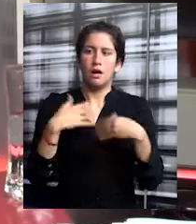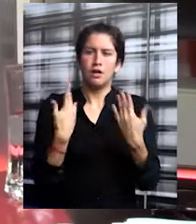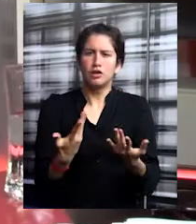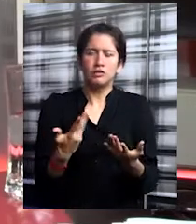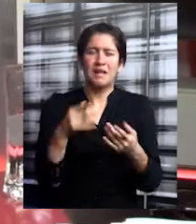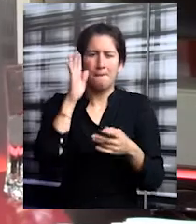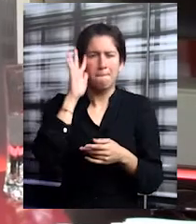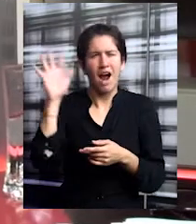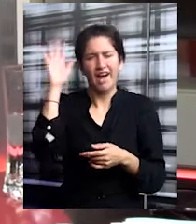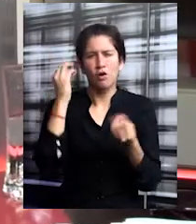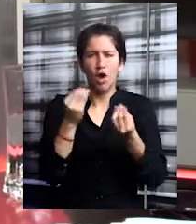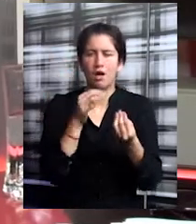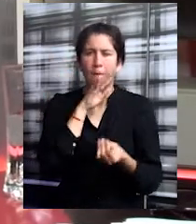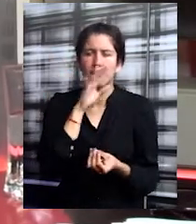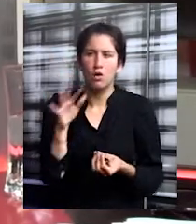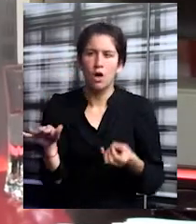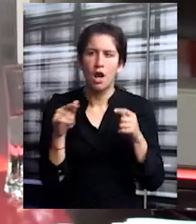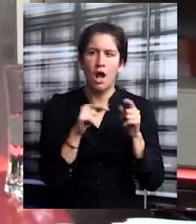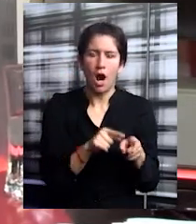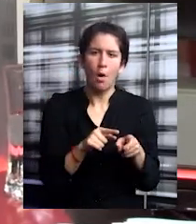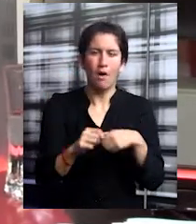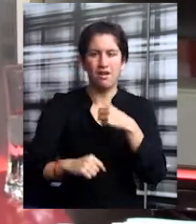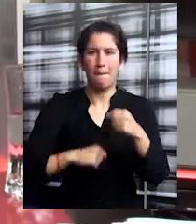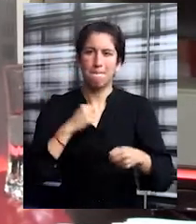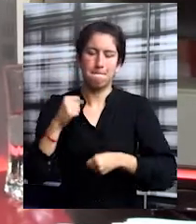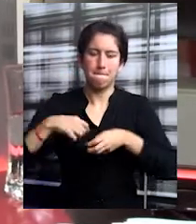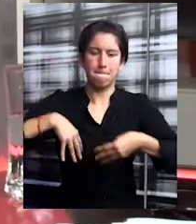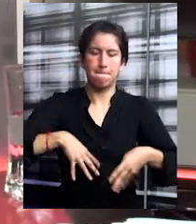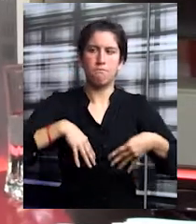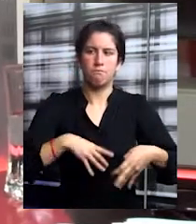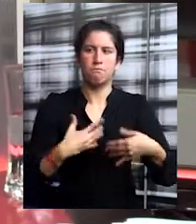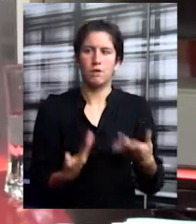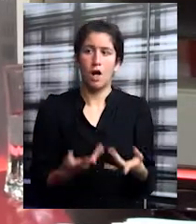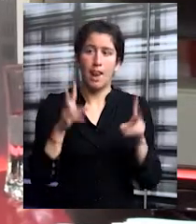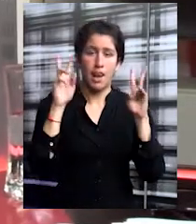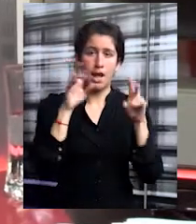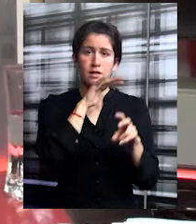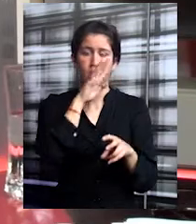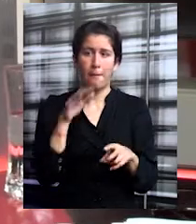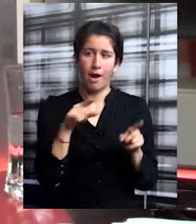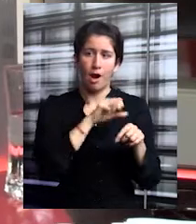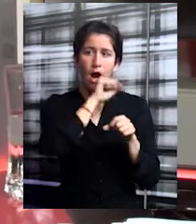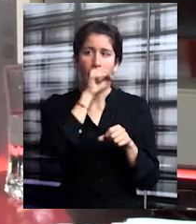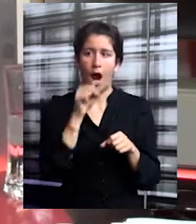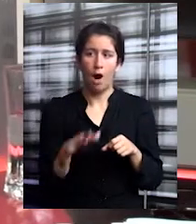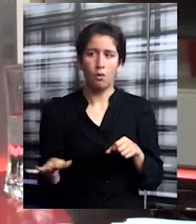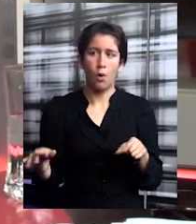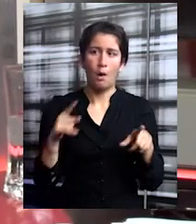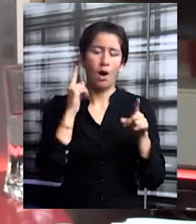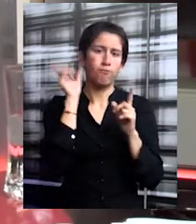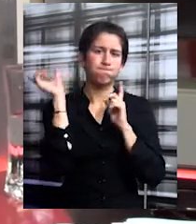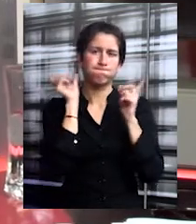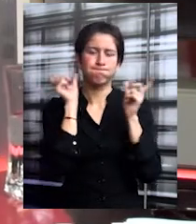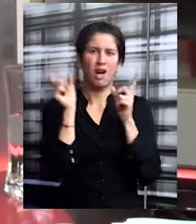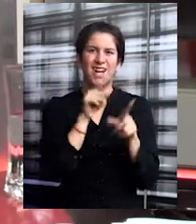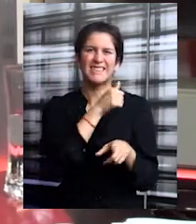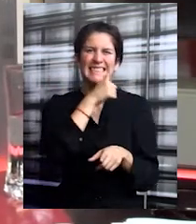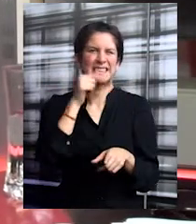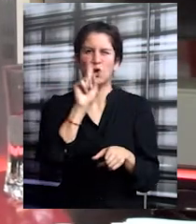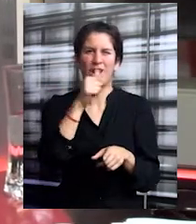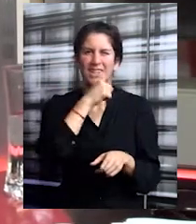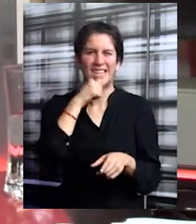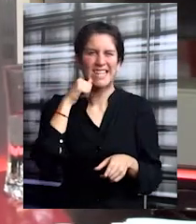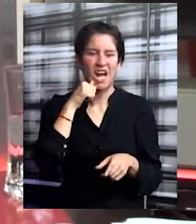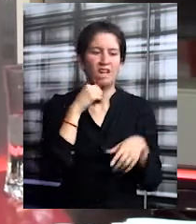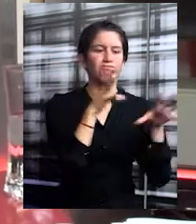como iniciamos esta conversación. Si el tema del agua, lo que se dice en el Aconcagua, no sé si ustedes lo han escuchado, se dice no es sequía, es saqueo. Sí,